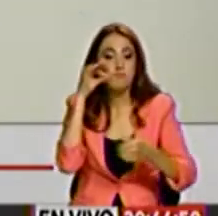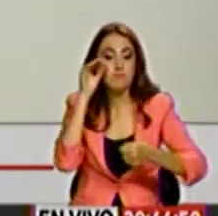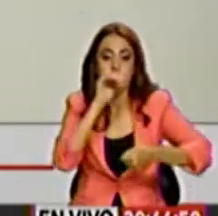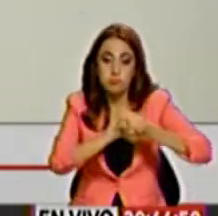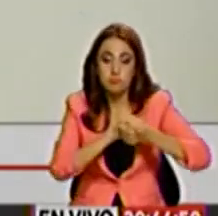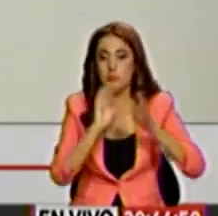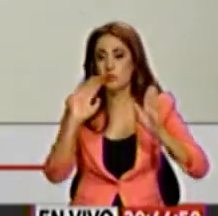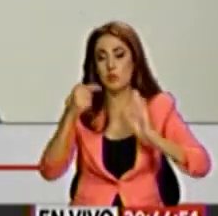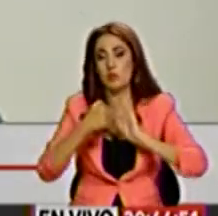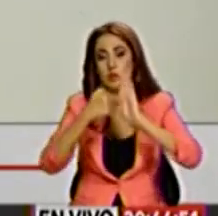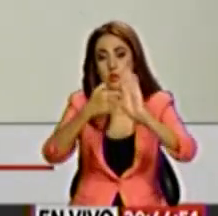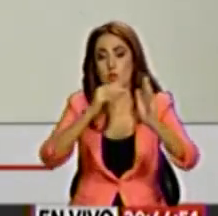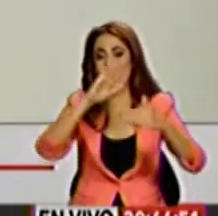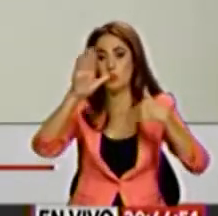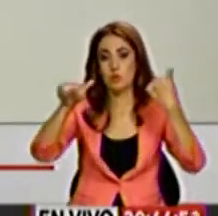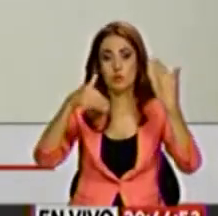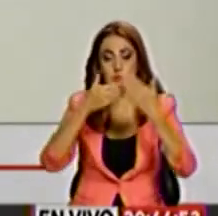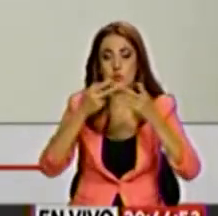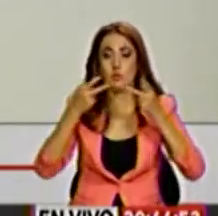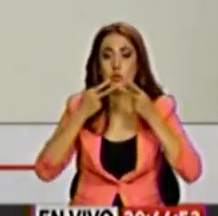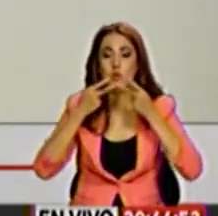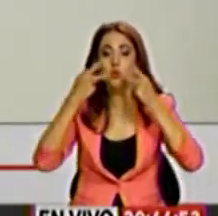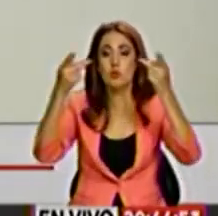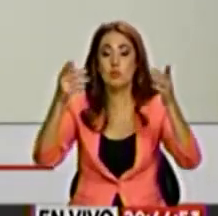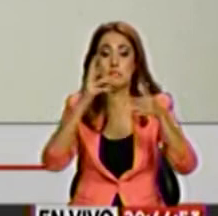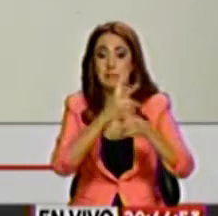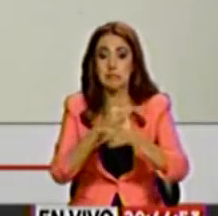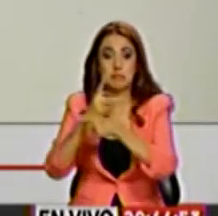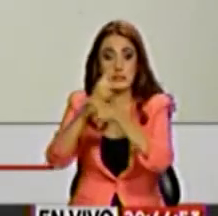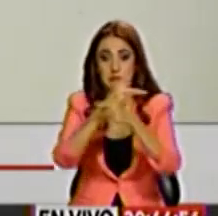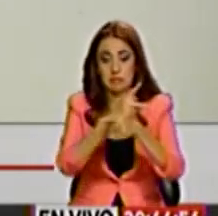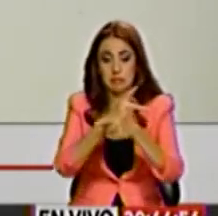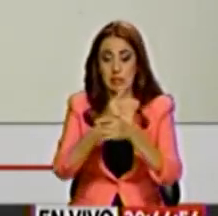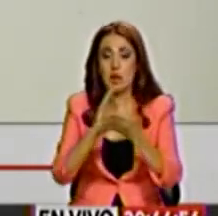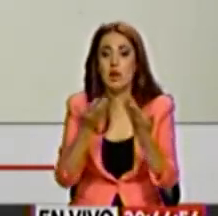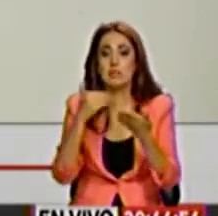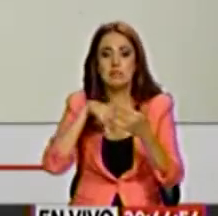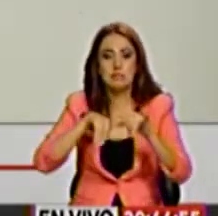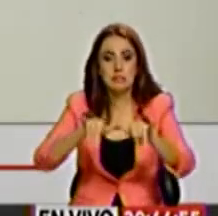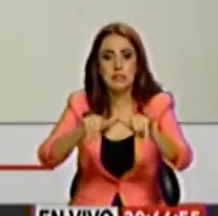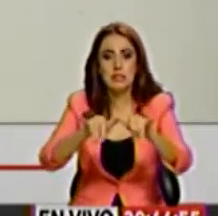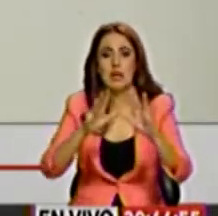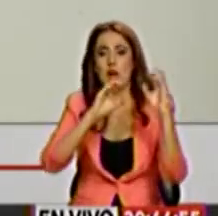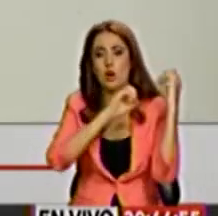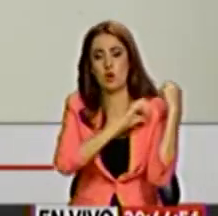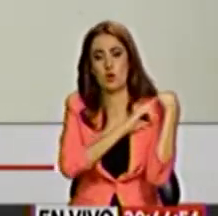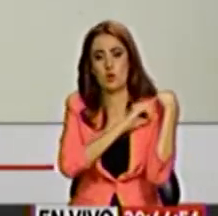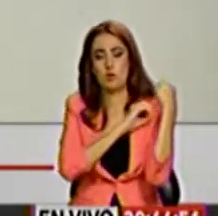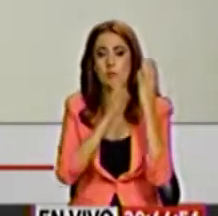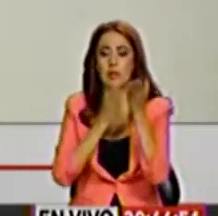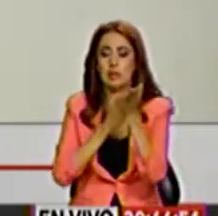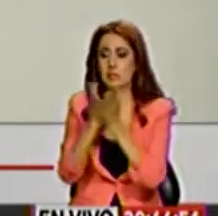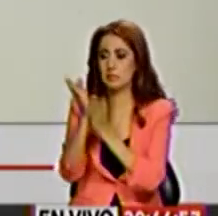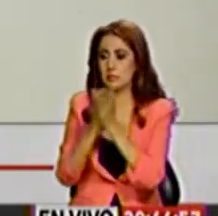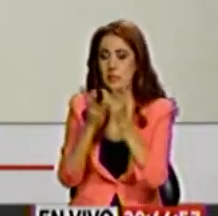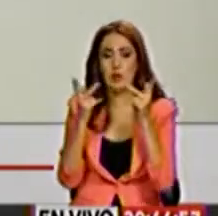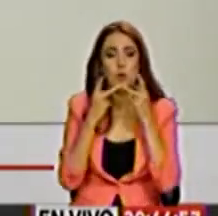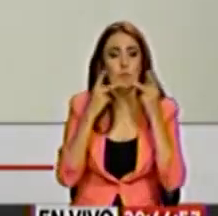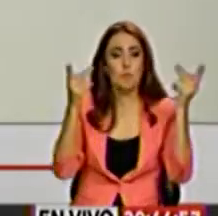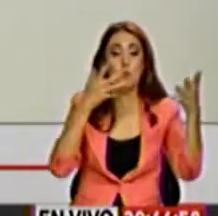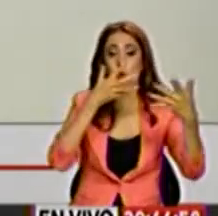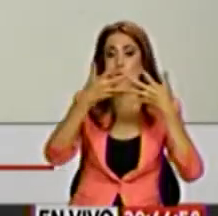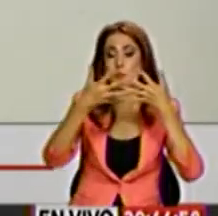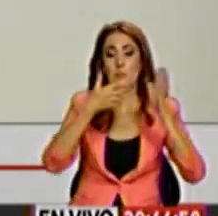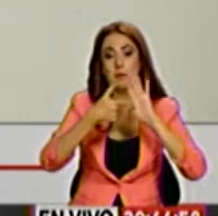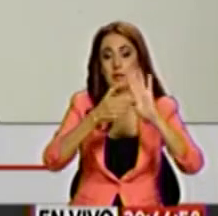vamos a permitir que un Consejo de Participación Transitoria nos siga ocultando cosas. Es obligación de los servidores y servidoras públicas transparentar